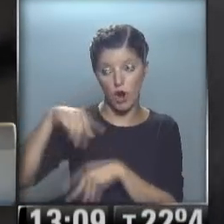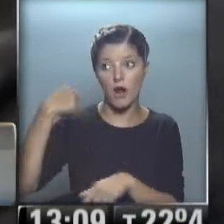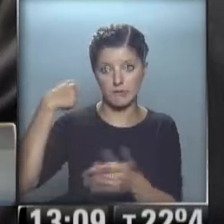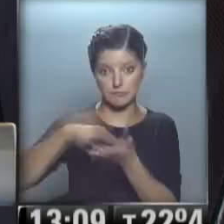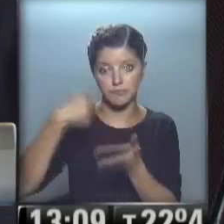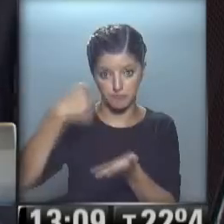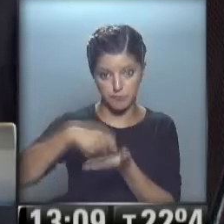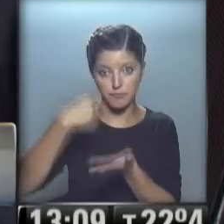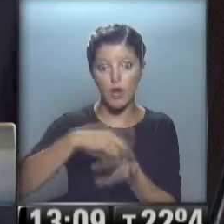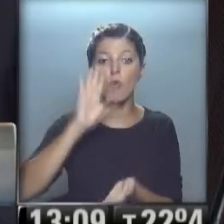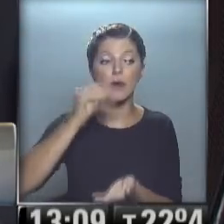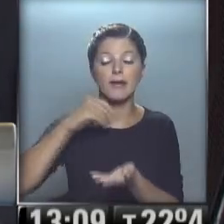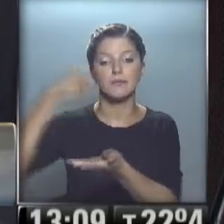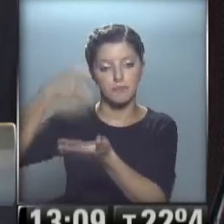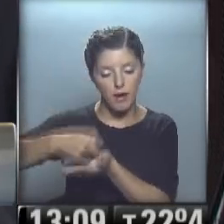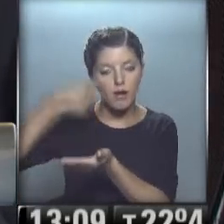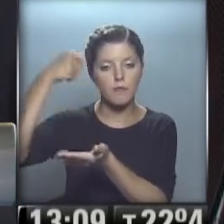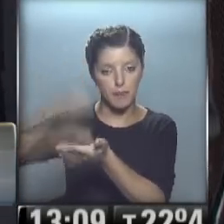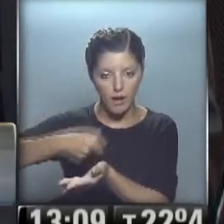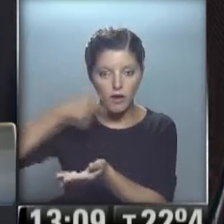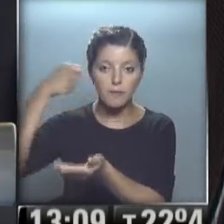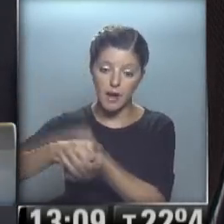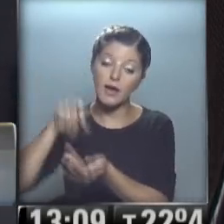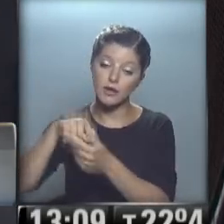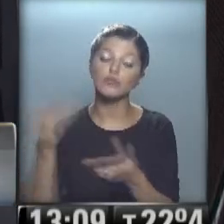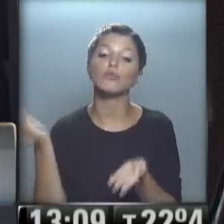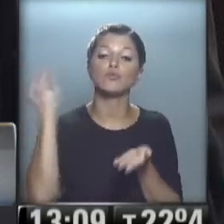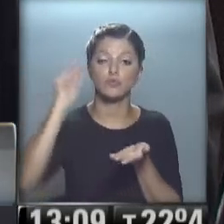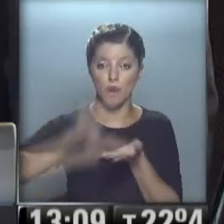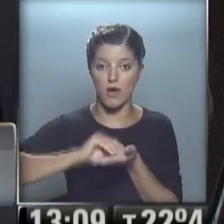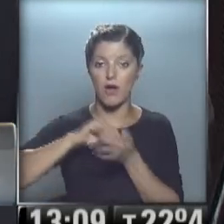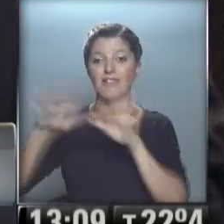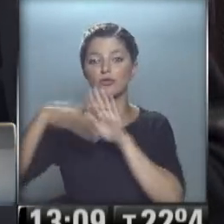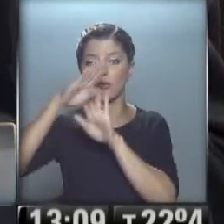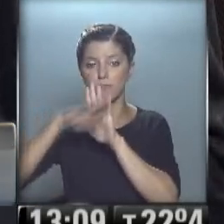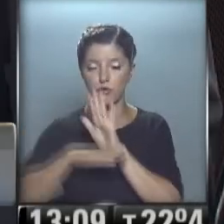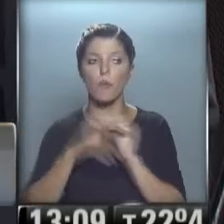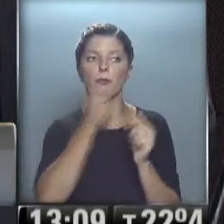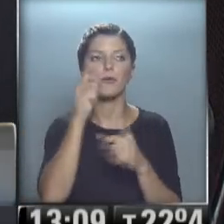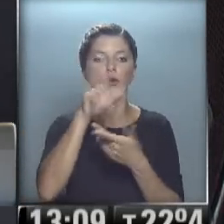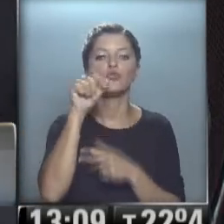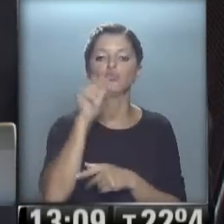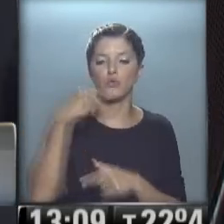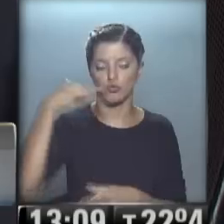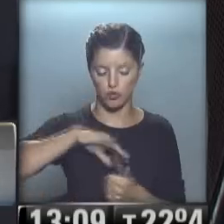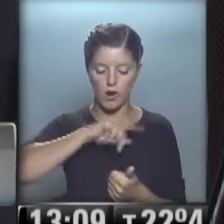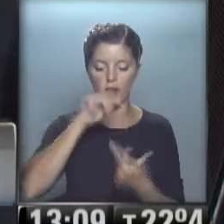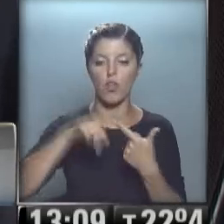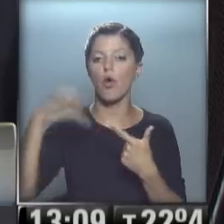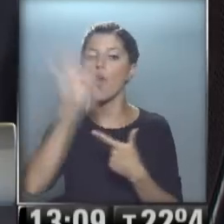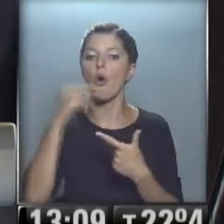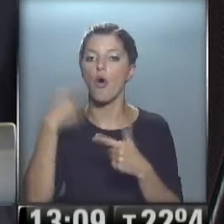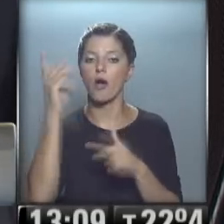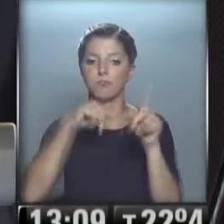Sí. A Ucrania, y esto junto con los condicionamientos en reforma presupuestaria, aumento de tarifas y